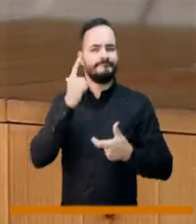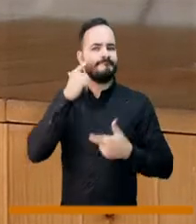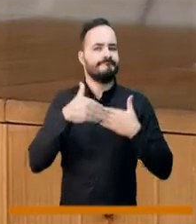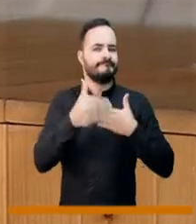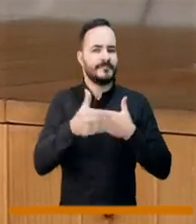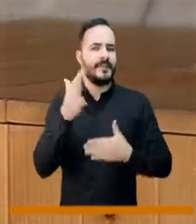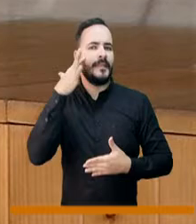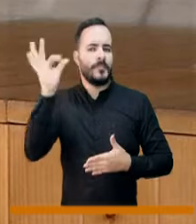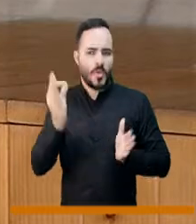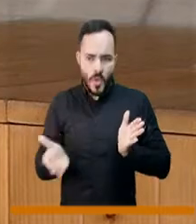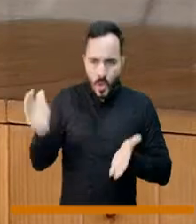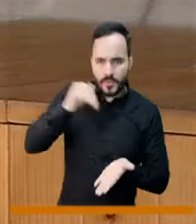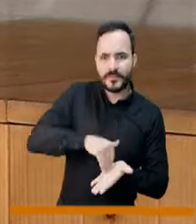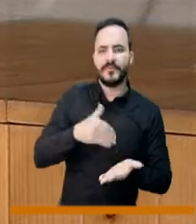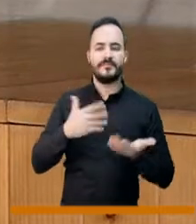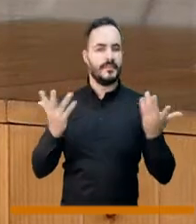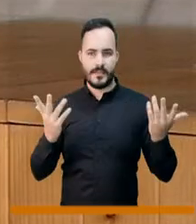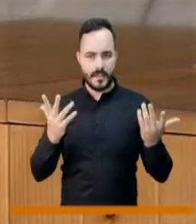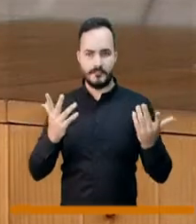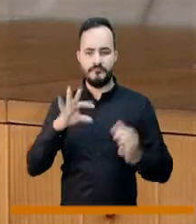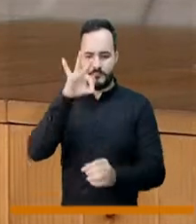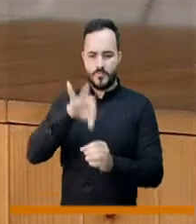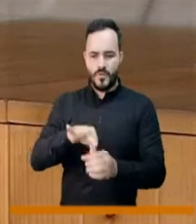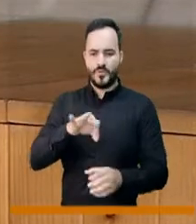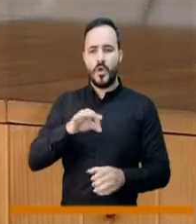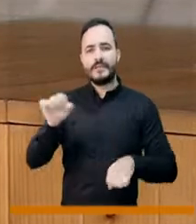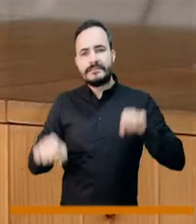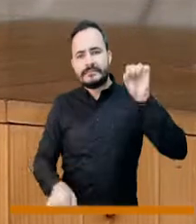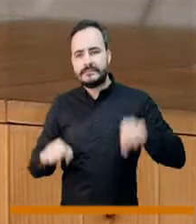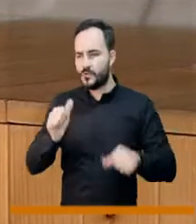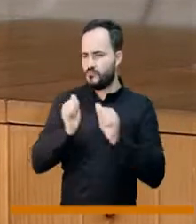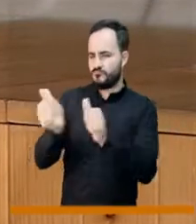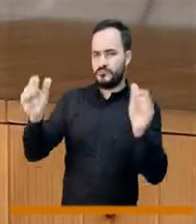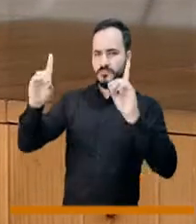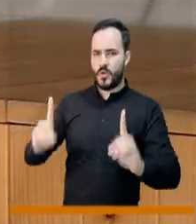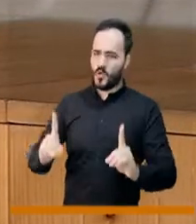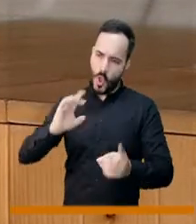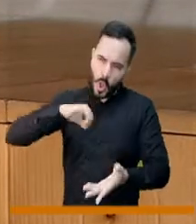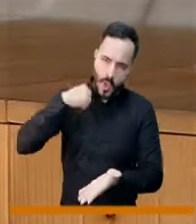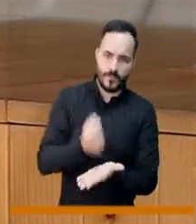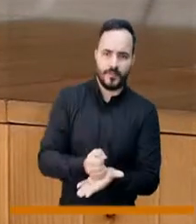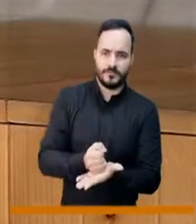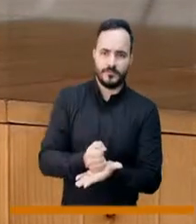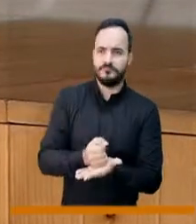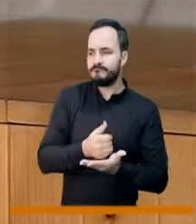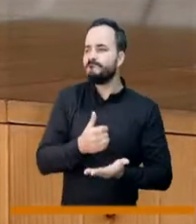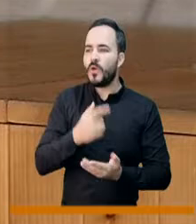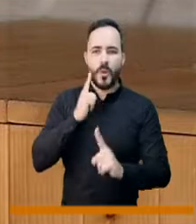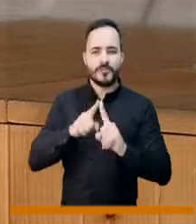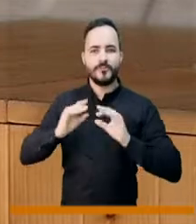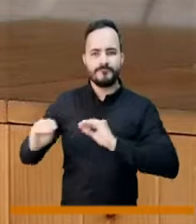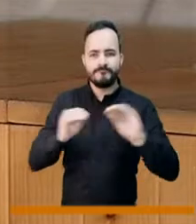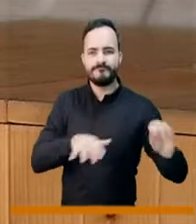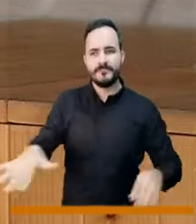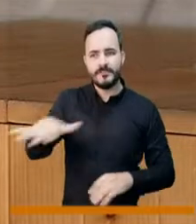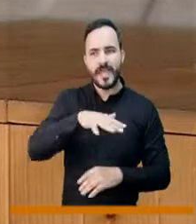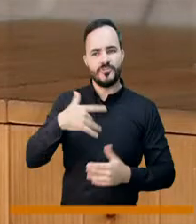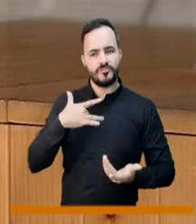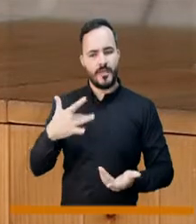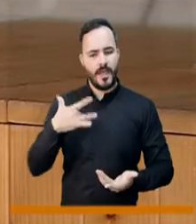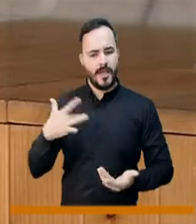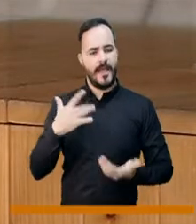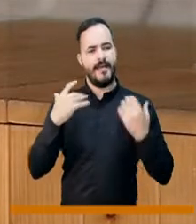podría volver a discutir la propuesta de instaurar el voto obligatorio como una medida para incrementar y educar a la ciudadanía en